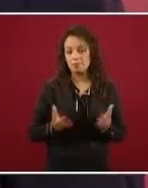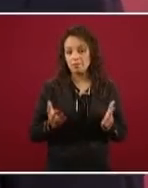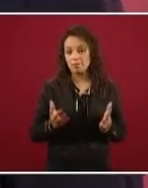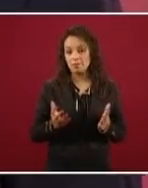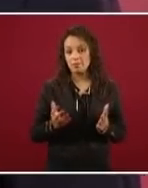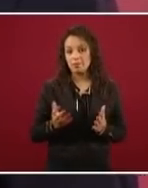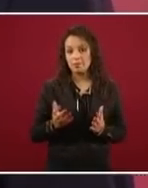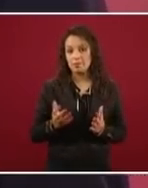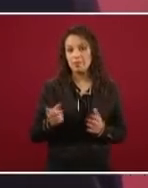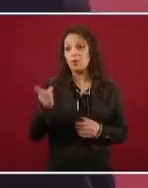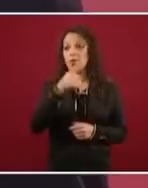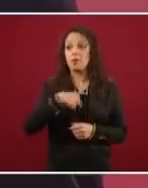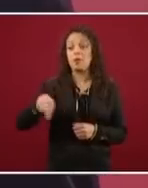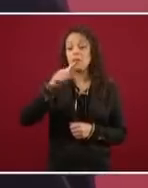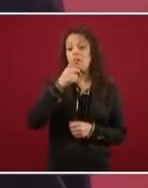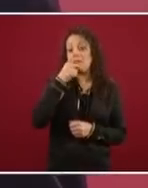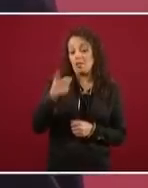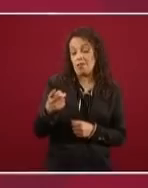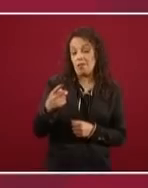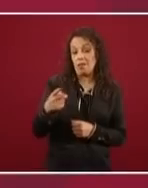ser conservadores